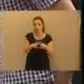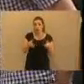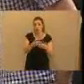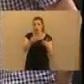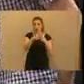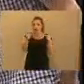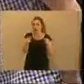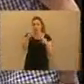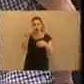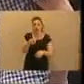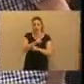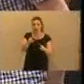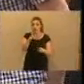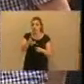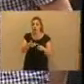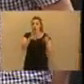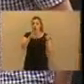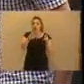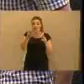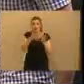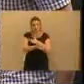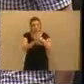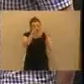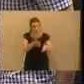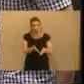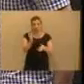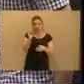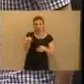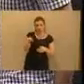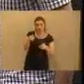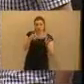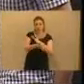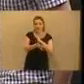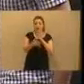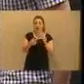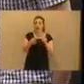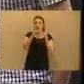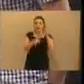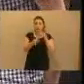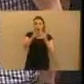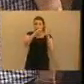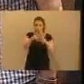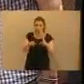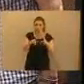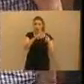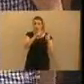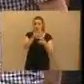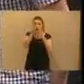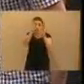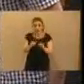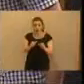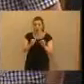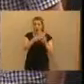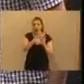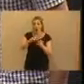Quizá una de las cuestiones que hacen que su actitud pasiva sea preocupante es el hecho de que el Tribunal de Cuentas, en el último informe sobre cuentas de partidos políticos, hacía referencia